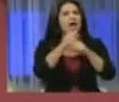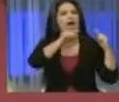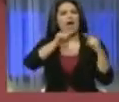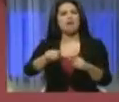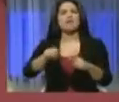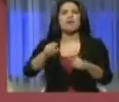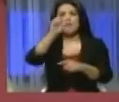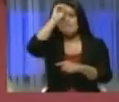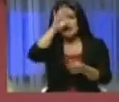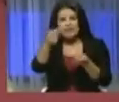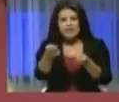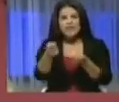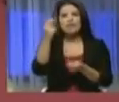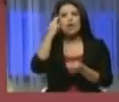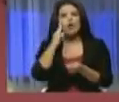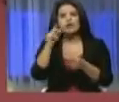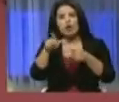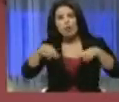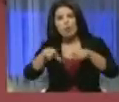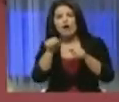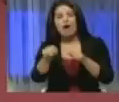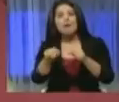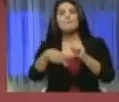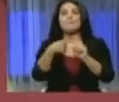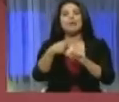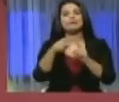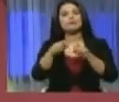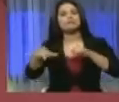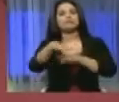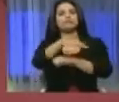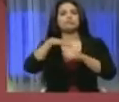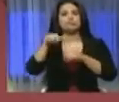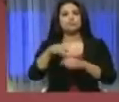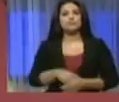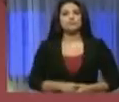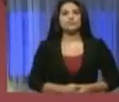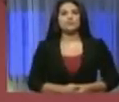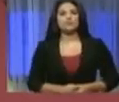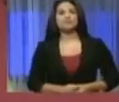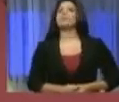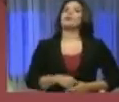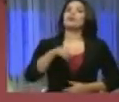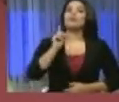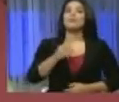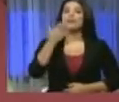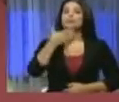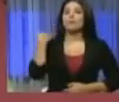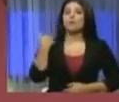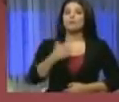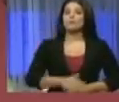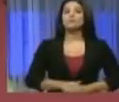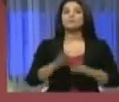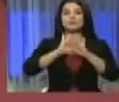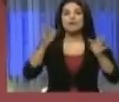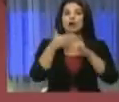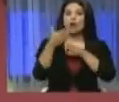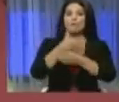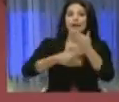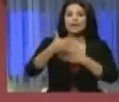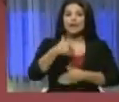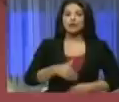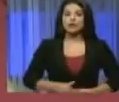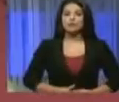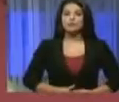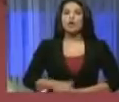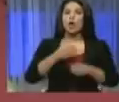del Orinoco y más allá del Orinoco. Y también en estos días hemos estado compartiendo